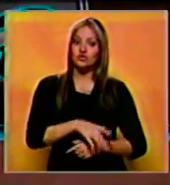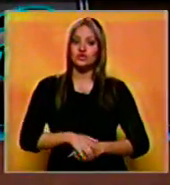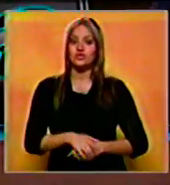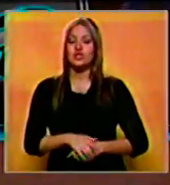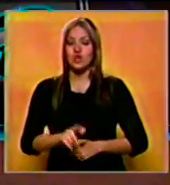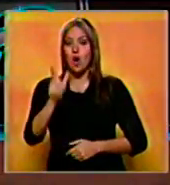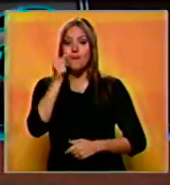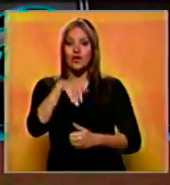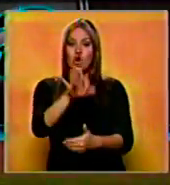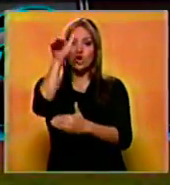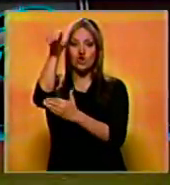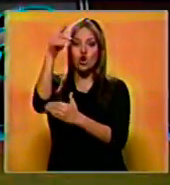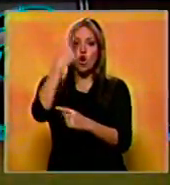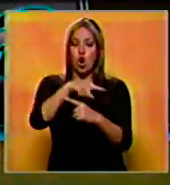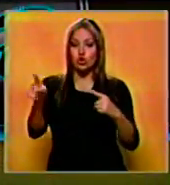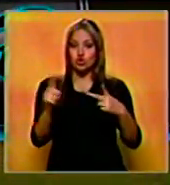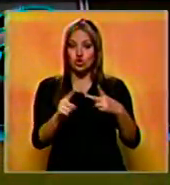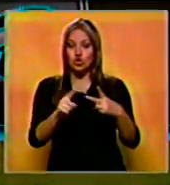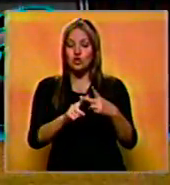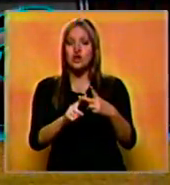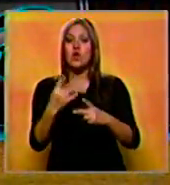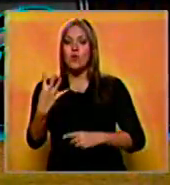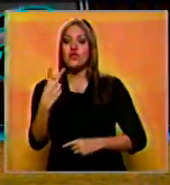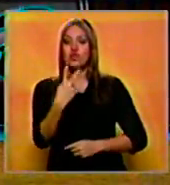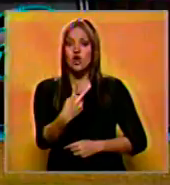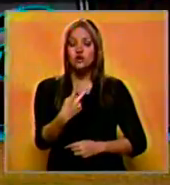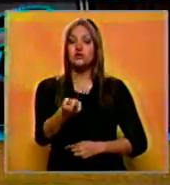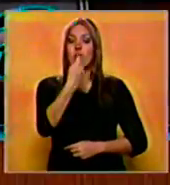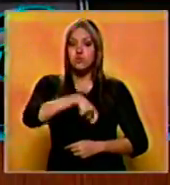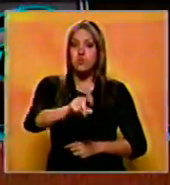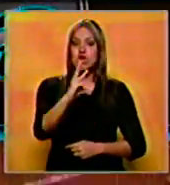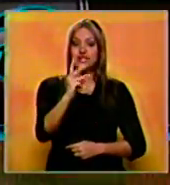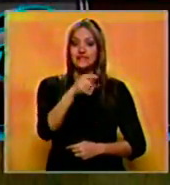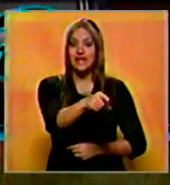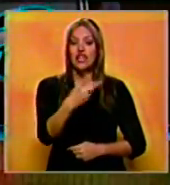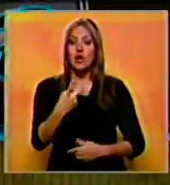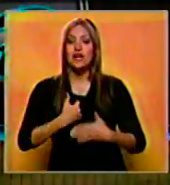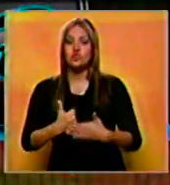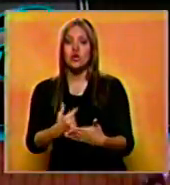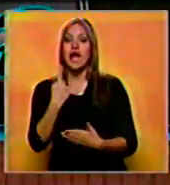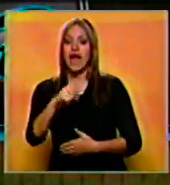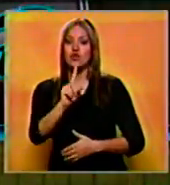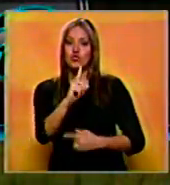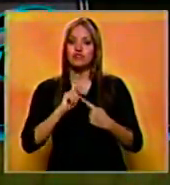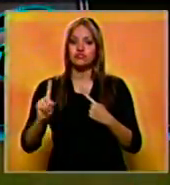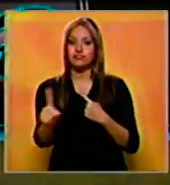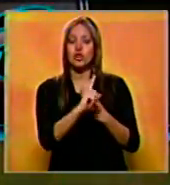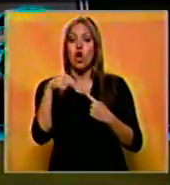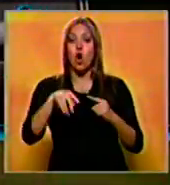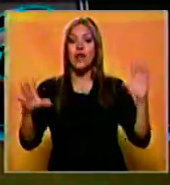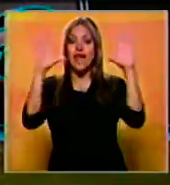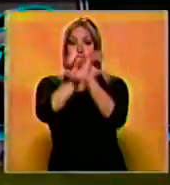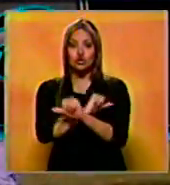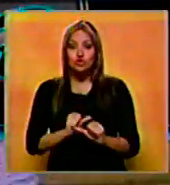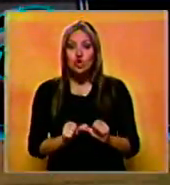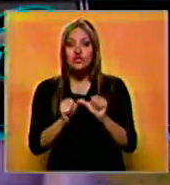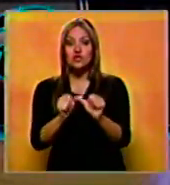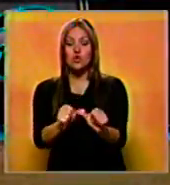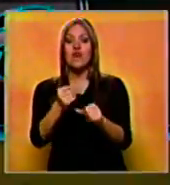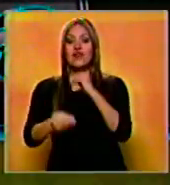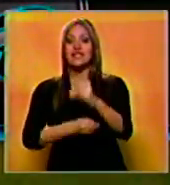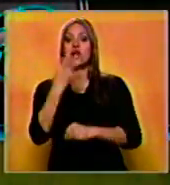Walters jonroneó y Gerson Montilla se fue de 4-2 con triple, 2 empujadas y 1 carrera anotada. Esta noche sigue la acción. Se